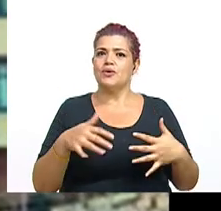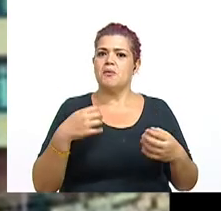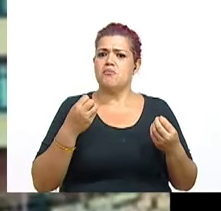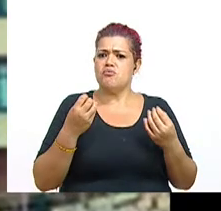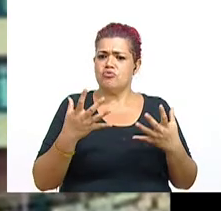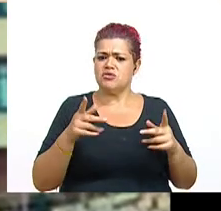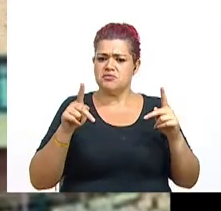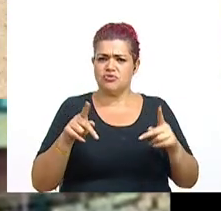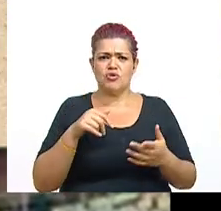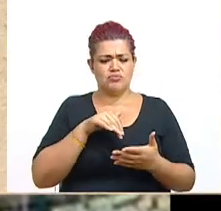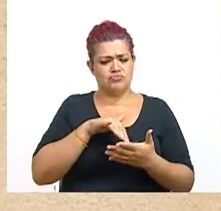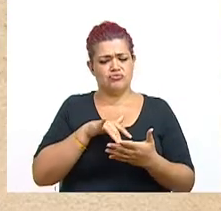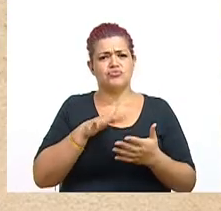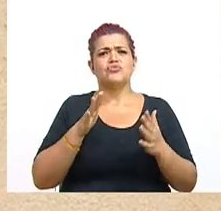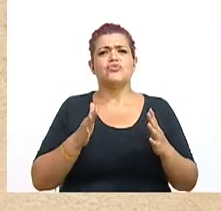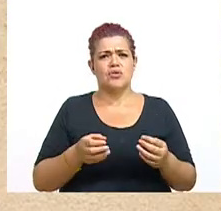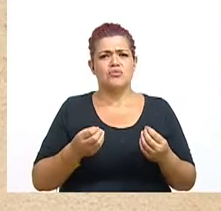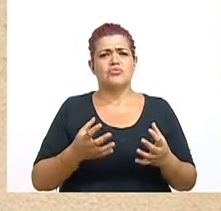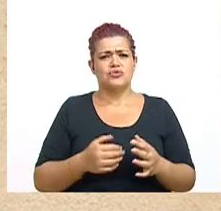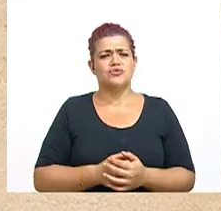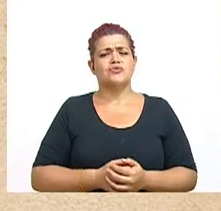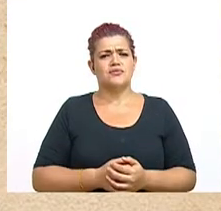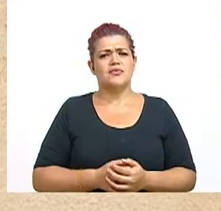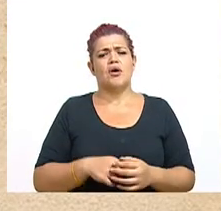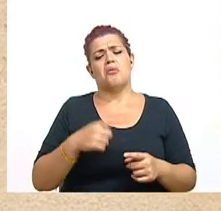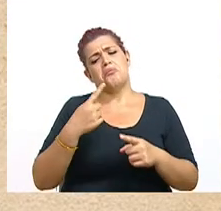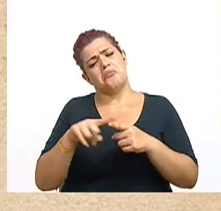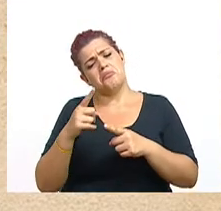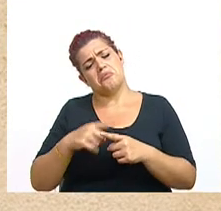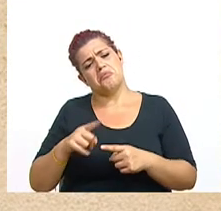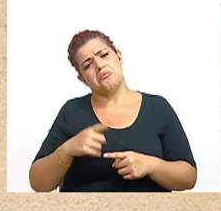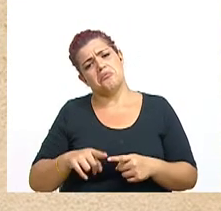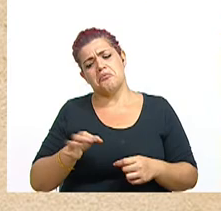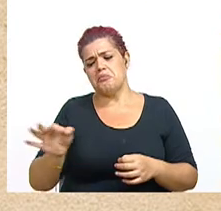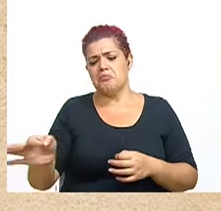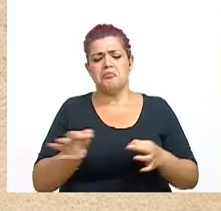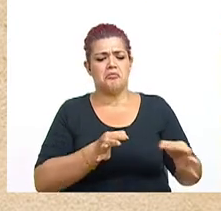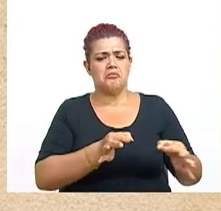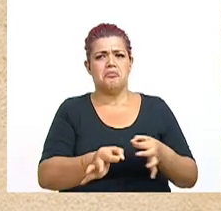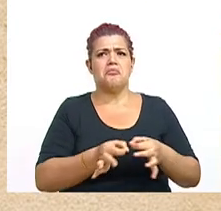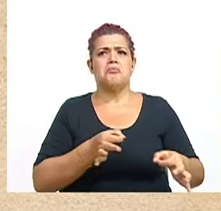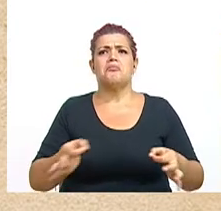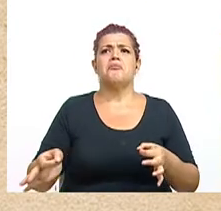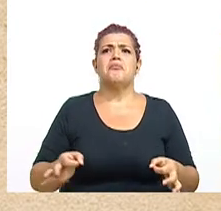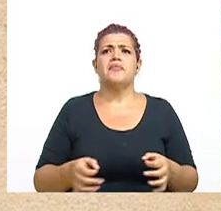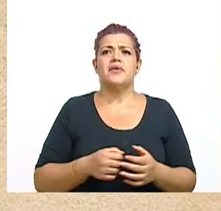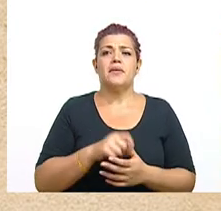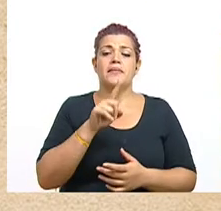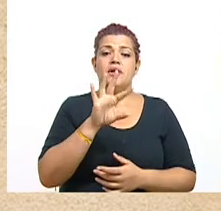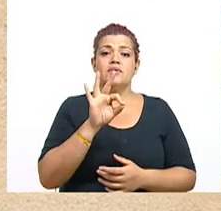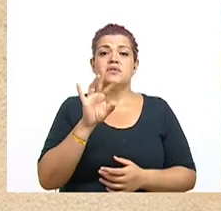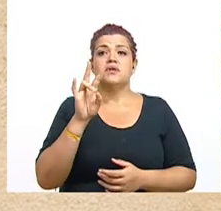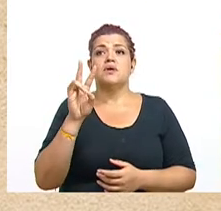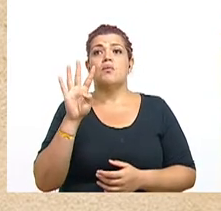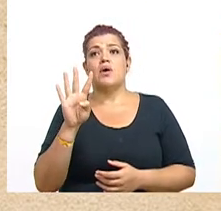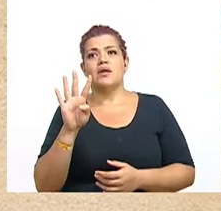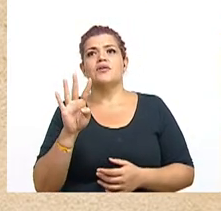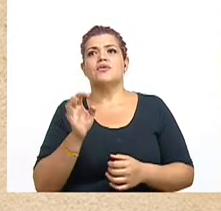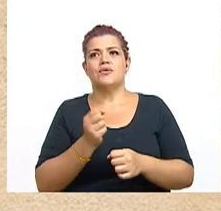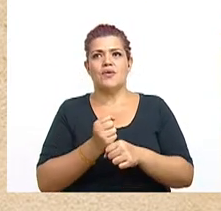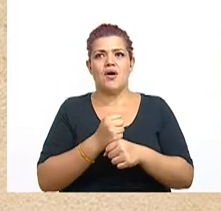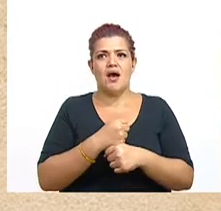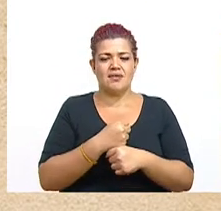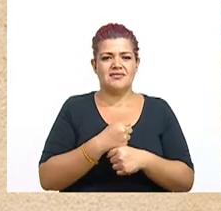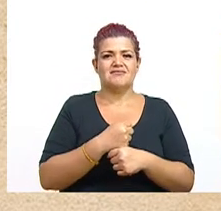a muchas y a muchos, pero también hay muchas otras regionales. Se crea la vicerectoría en el 74 de